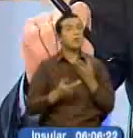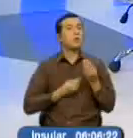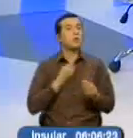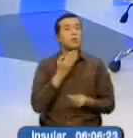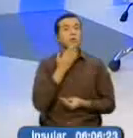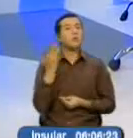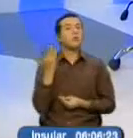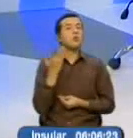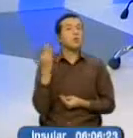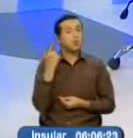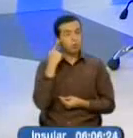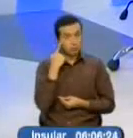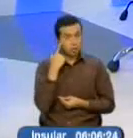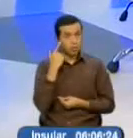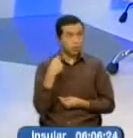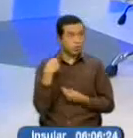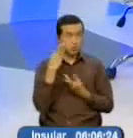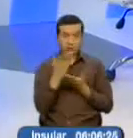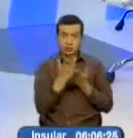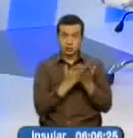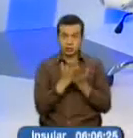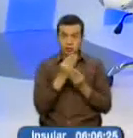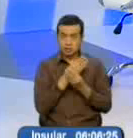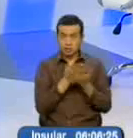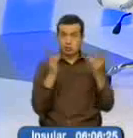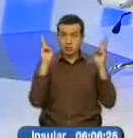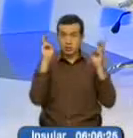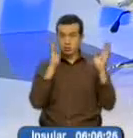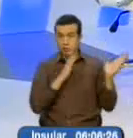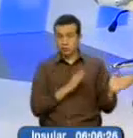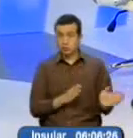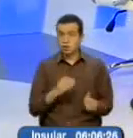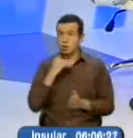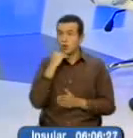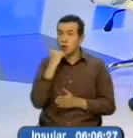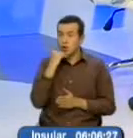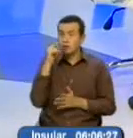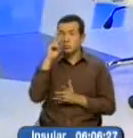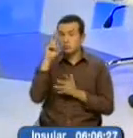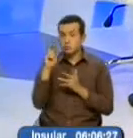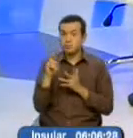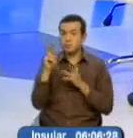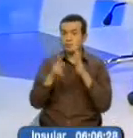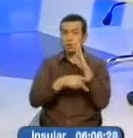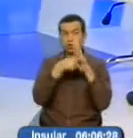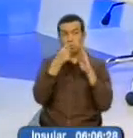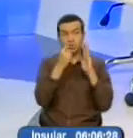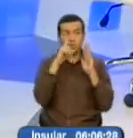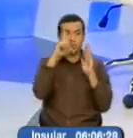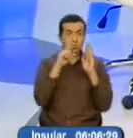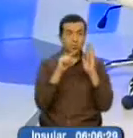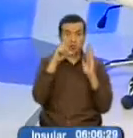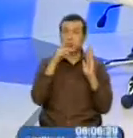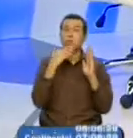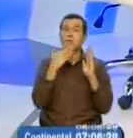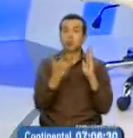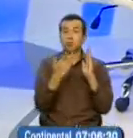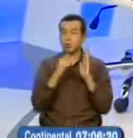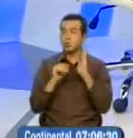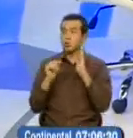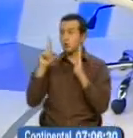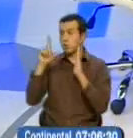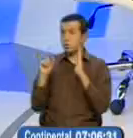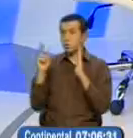la tarifa de esa prestación de servicio en caso que haya fluctuación del precio de barril de petróleo? La tarifa va a